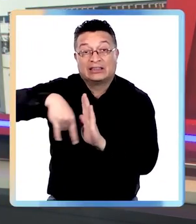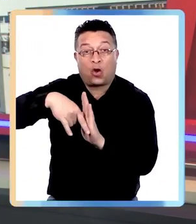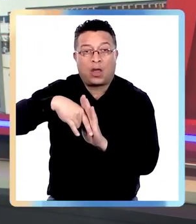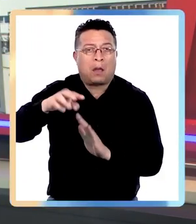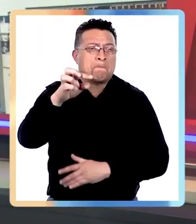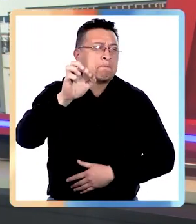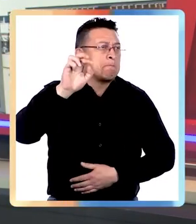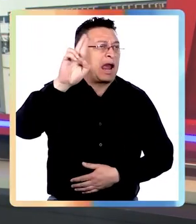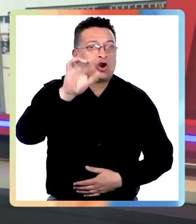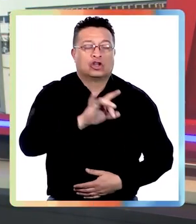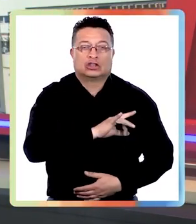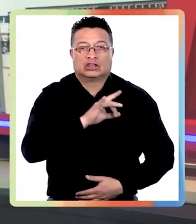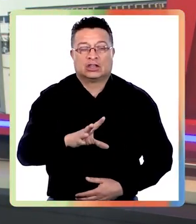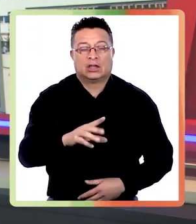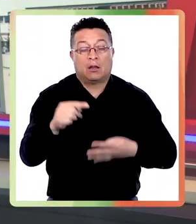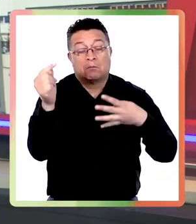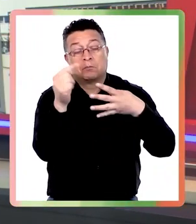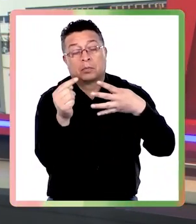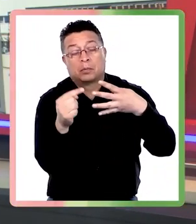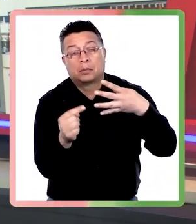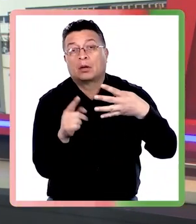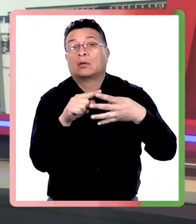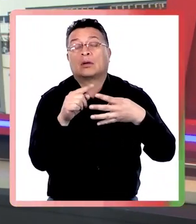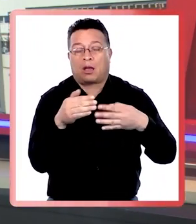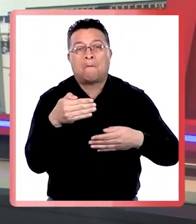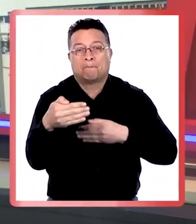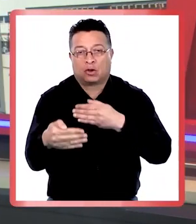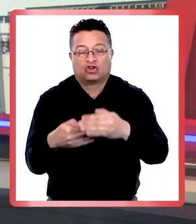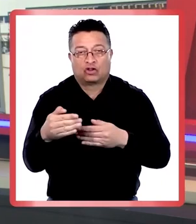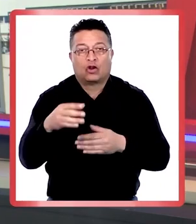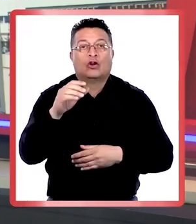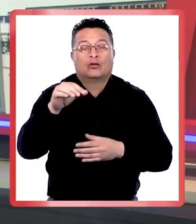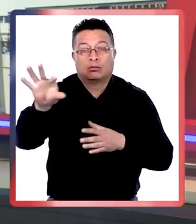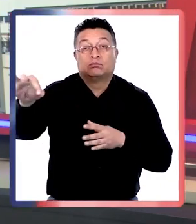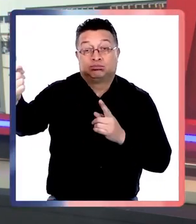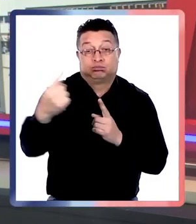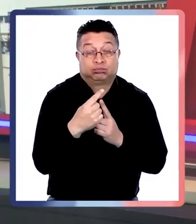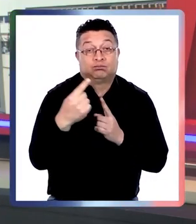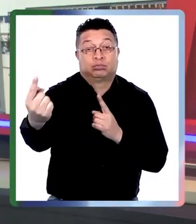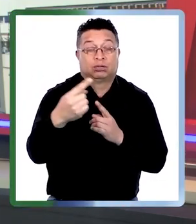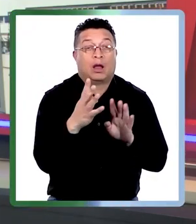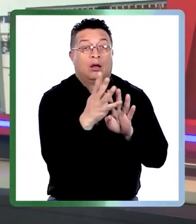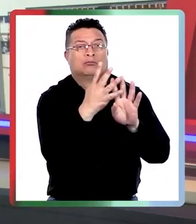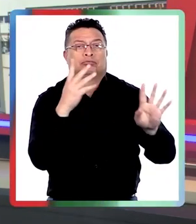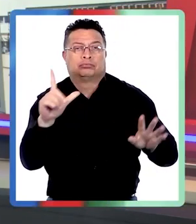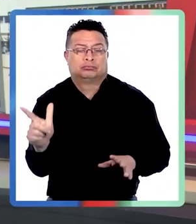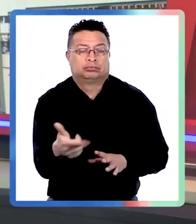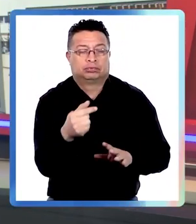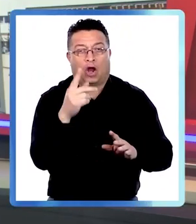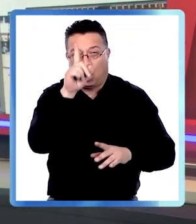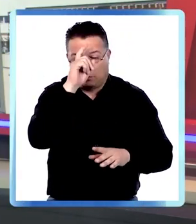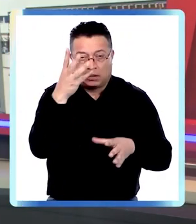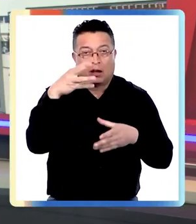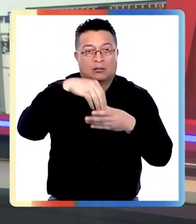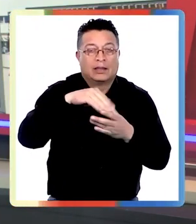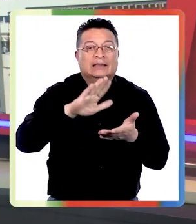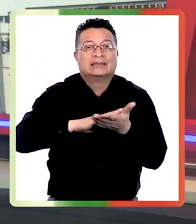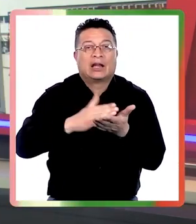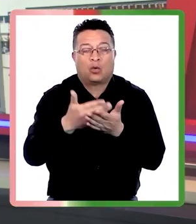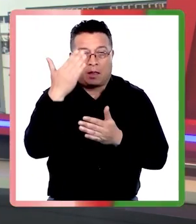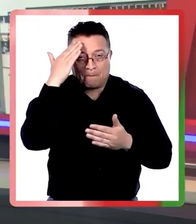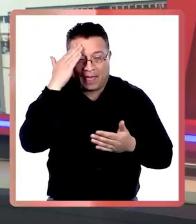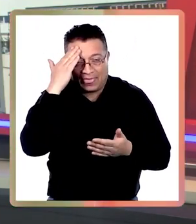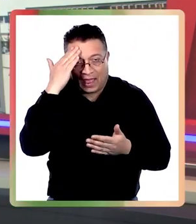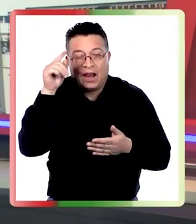Chiloé como el peor del país. Entre los indicadores se encuentran los procedimientos ambulatorios, las listas de espera, hospitalización y